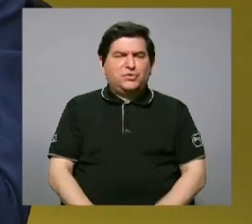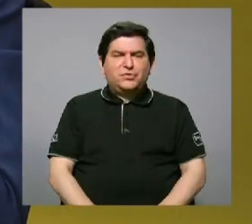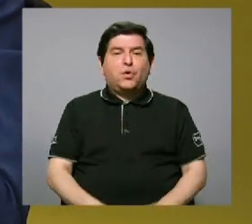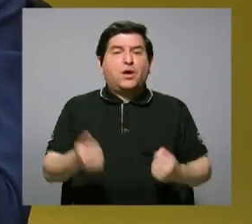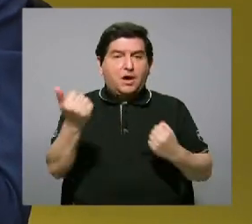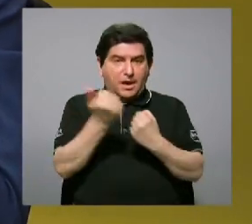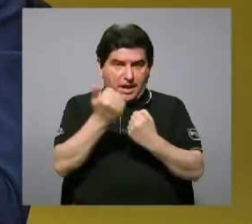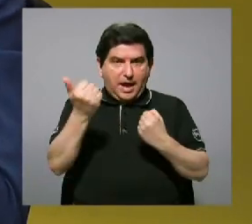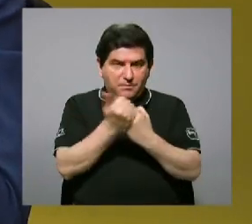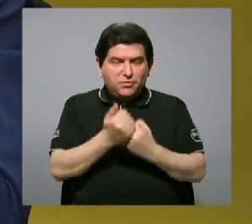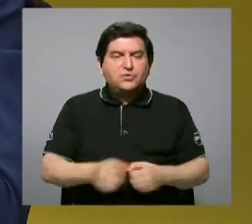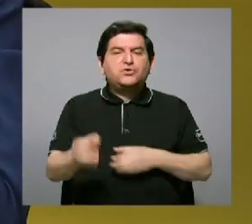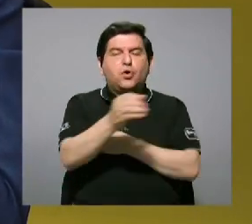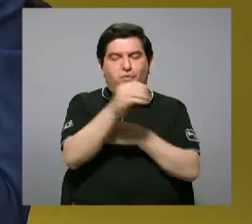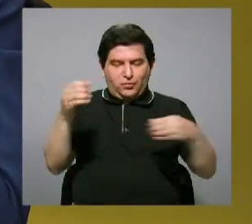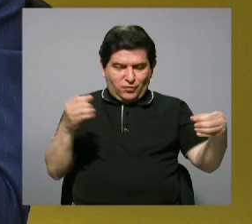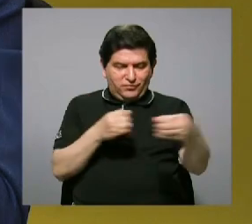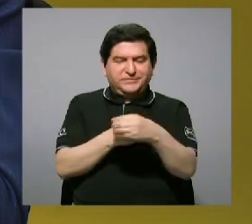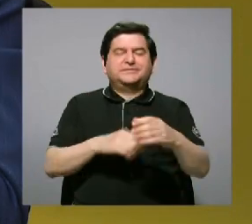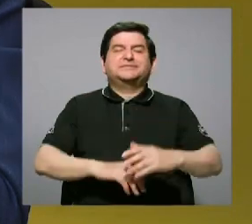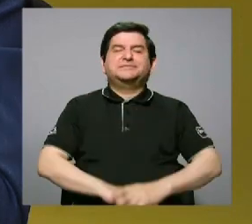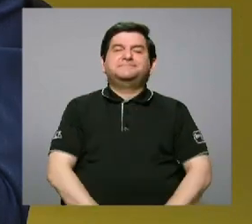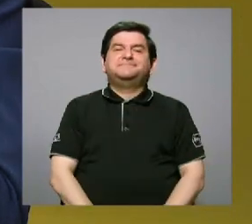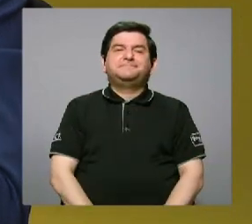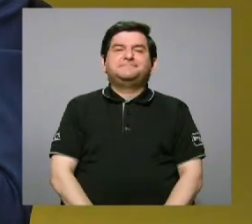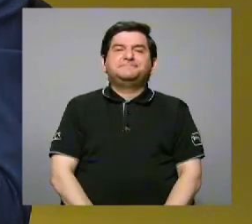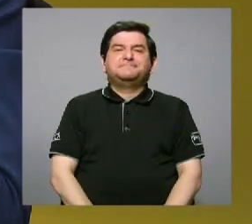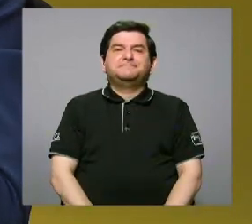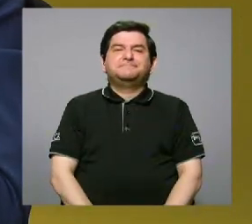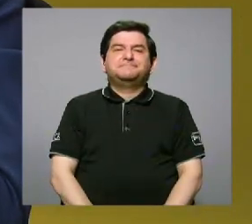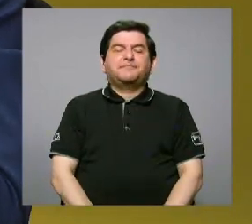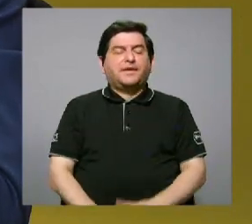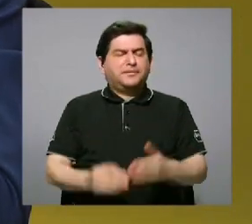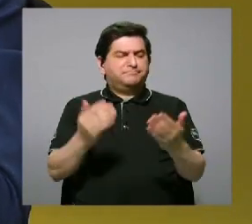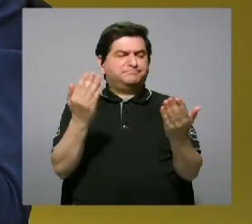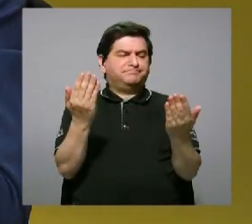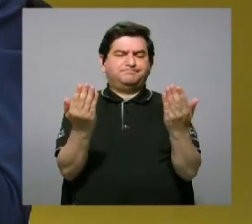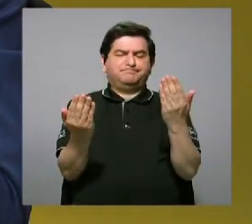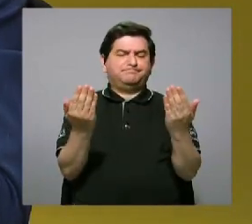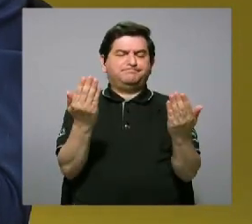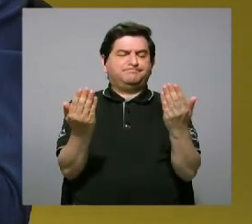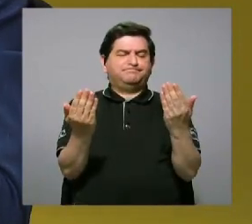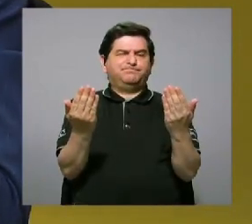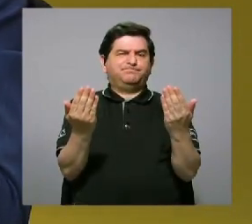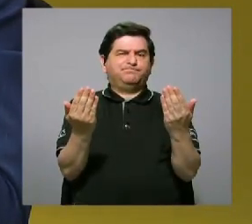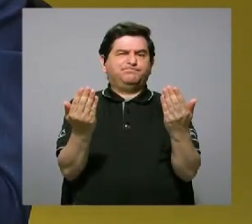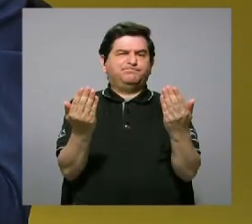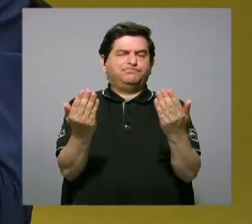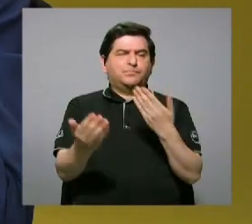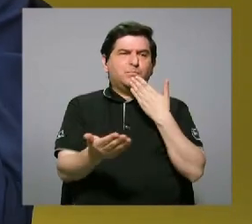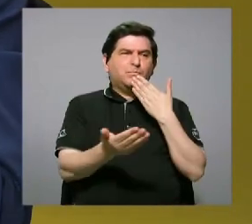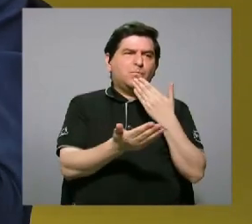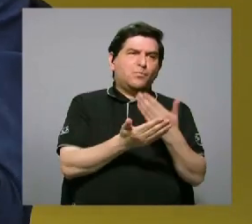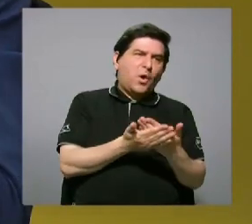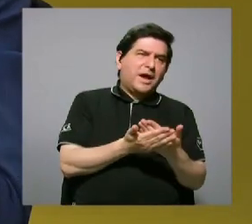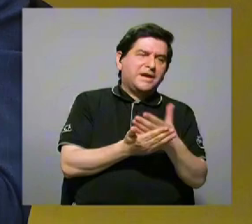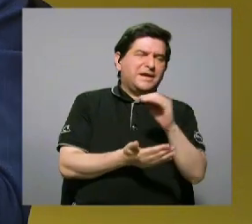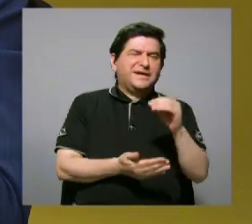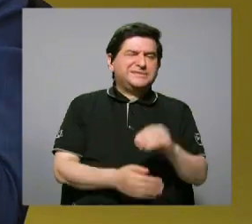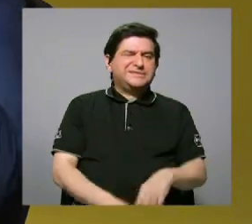patrocinó la oficina. En la comparación hay buenas y no tan